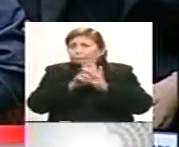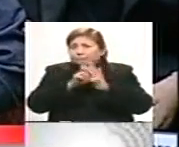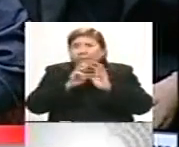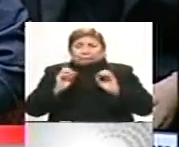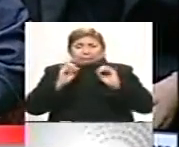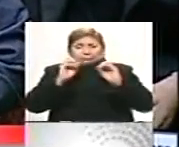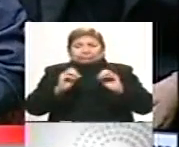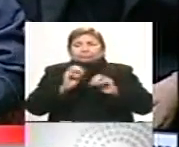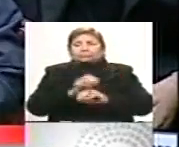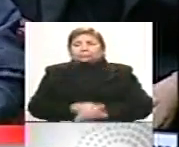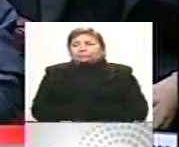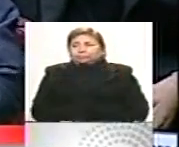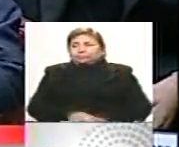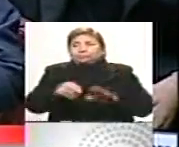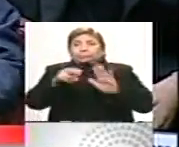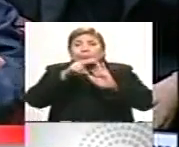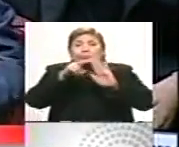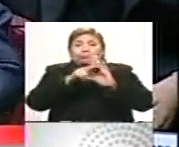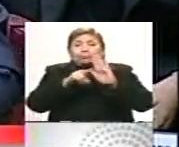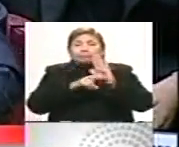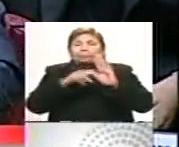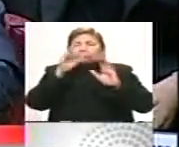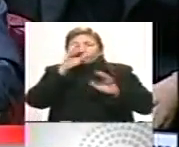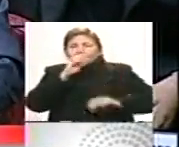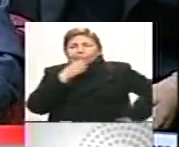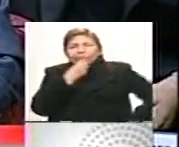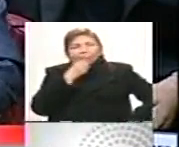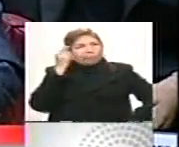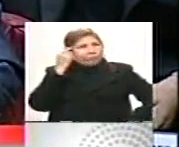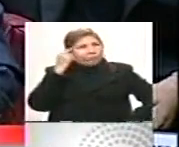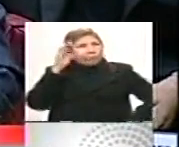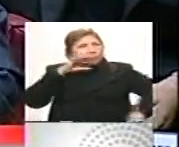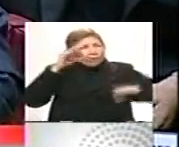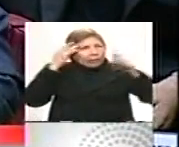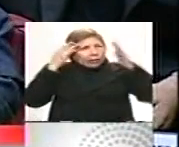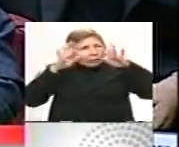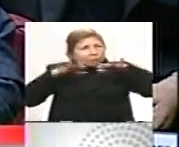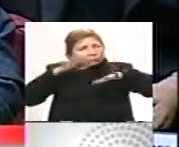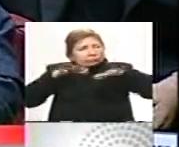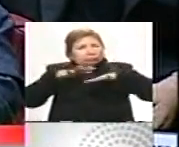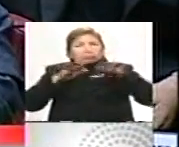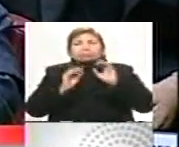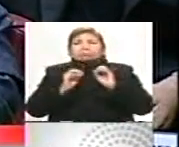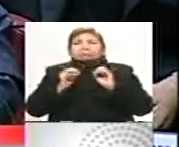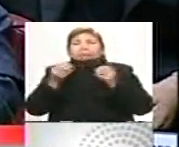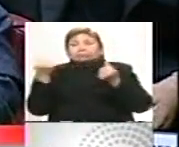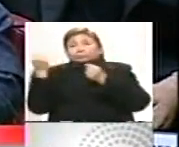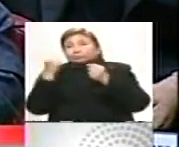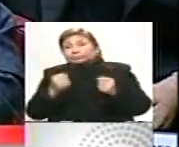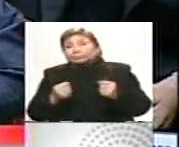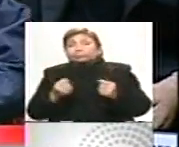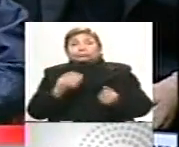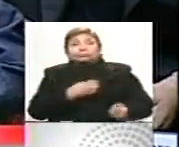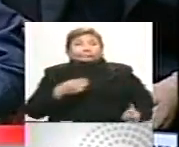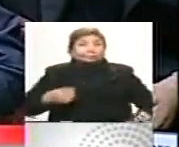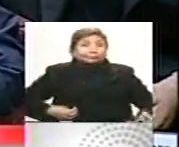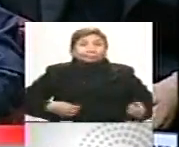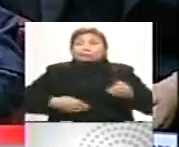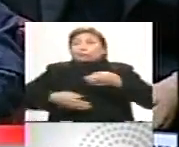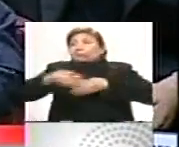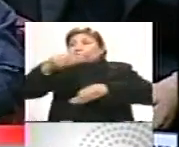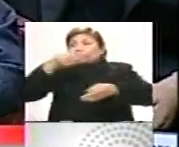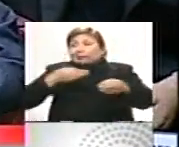poniendo en la norma que lo que busca al final del día es modificar la ley orgánica del Poder Ejecutivo y luego regresar